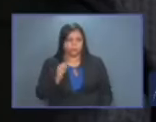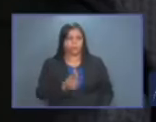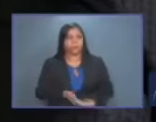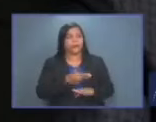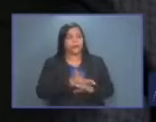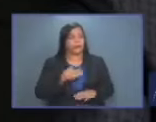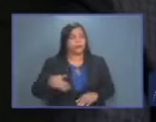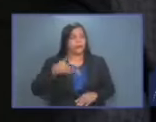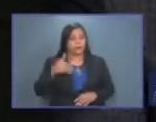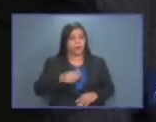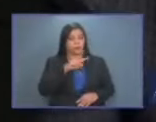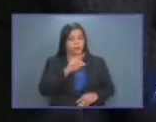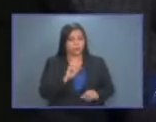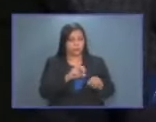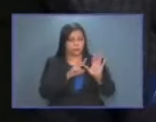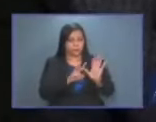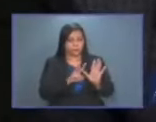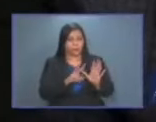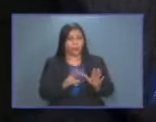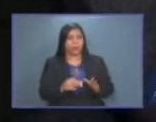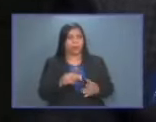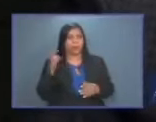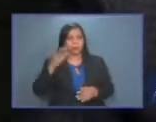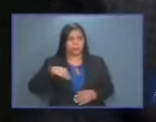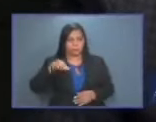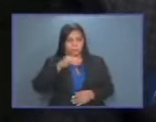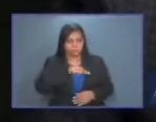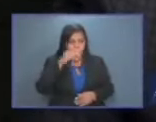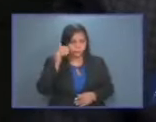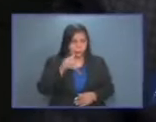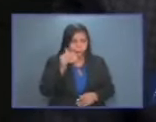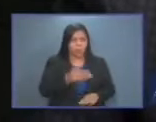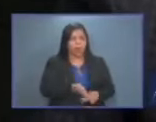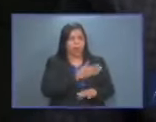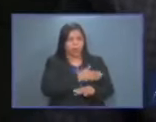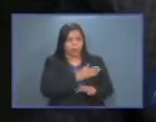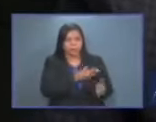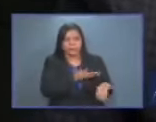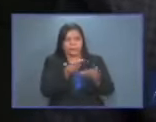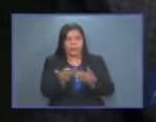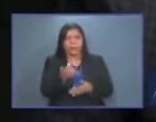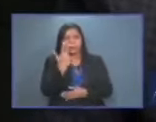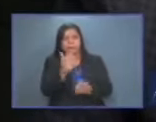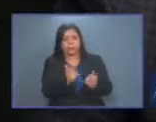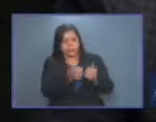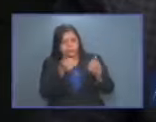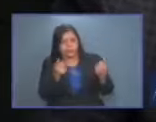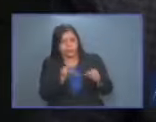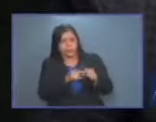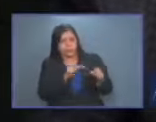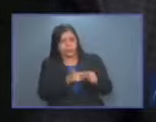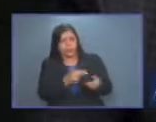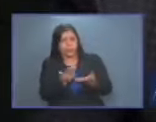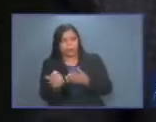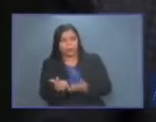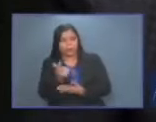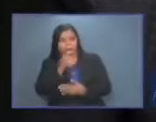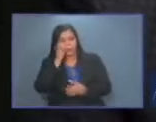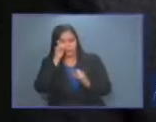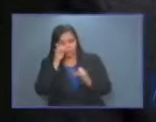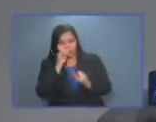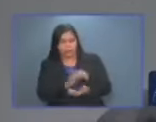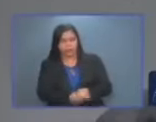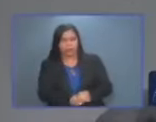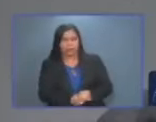año 2017 el estado a través del ministerio de educación donde tres millones de dólares a la boca y estoy haciendo un parangón